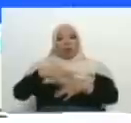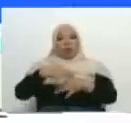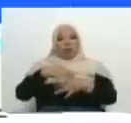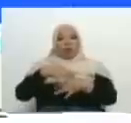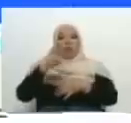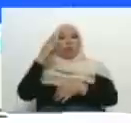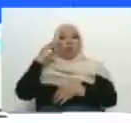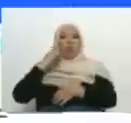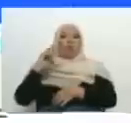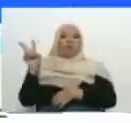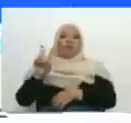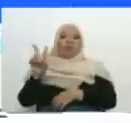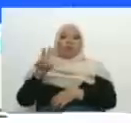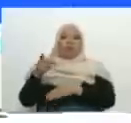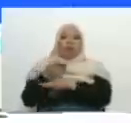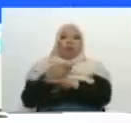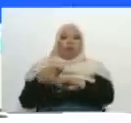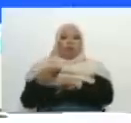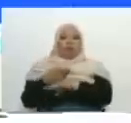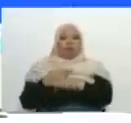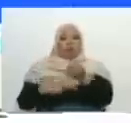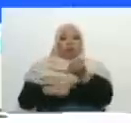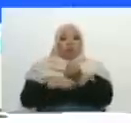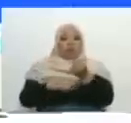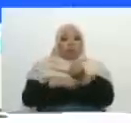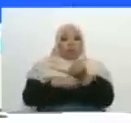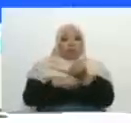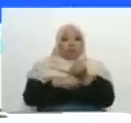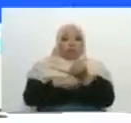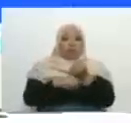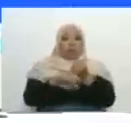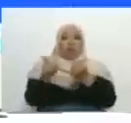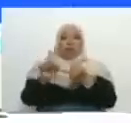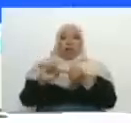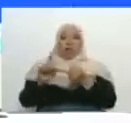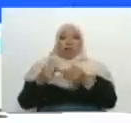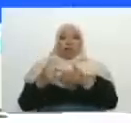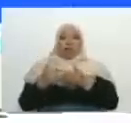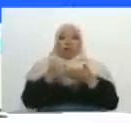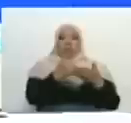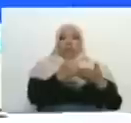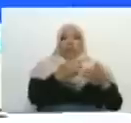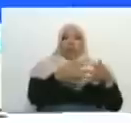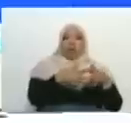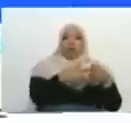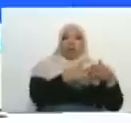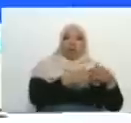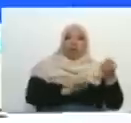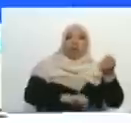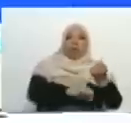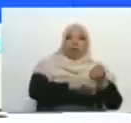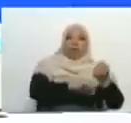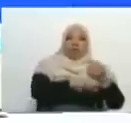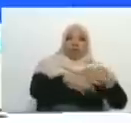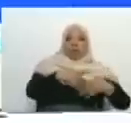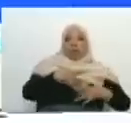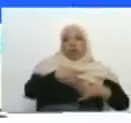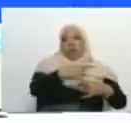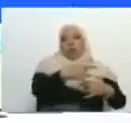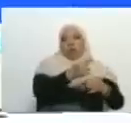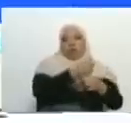de Venezuela, y no entregada a poderes extranjeros, no entregada a intereses